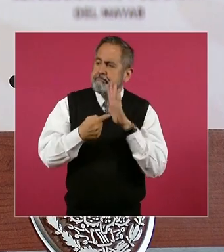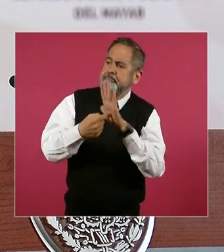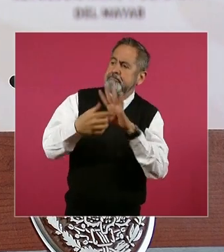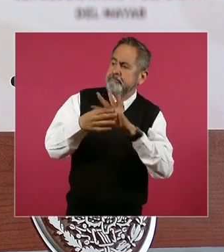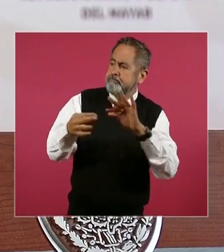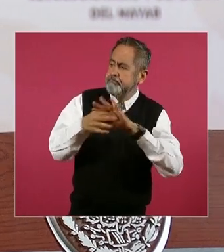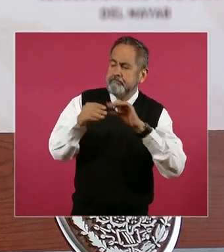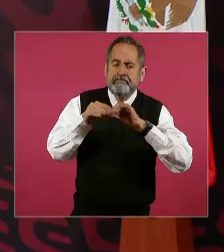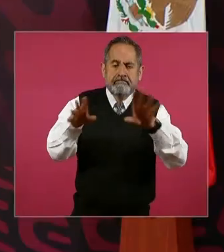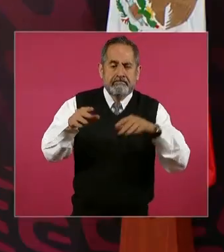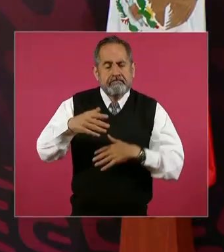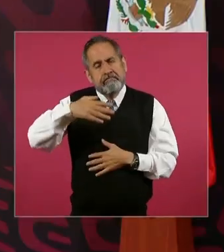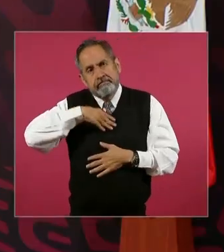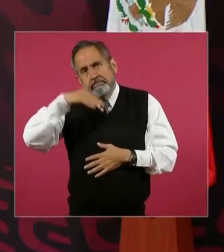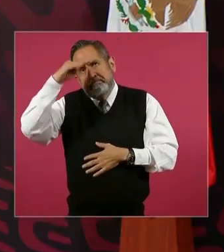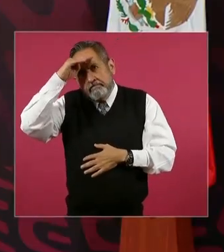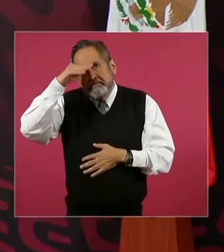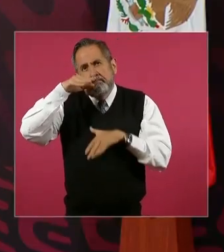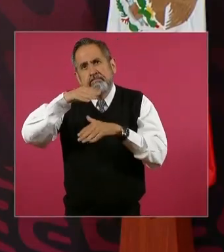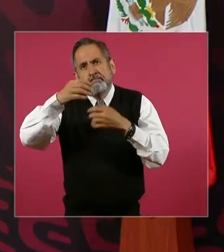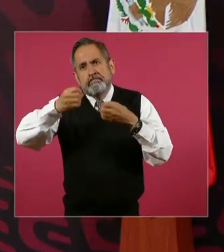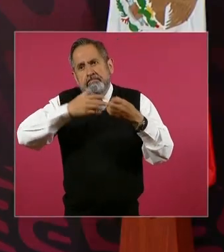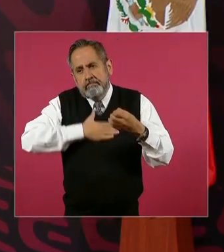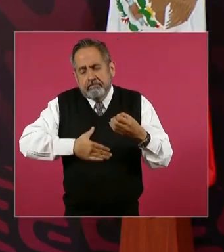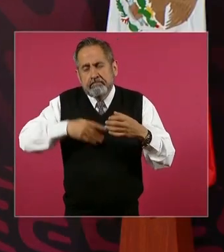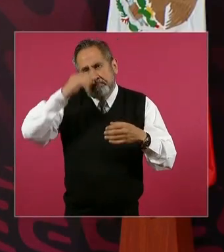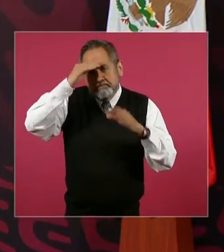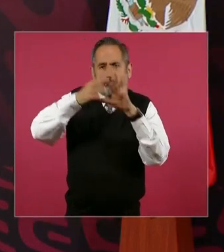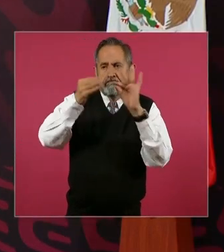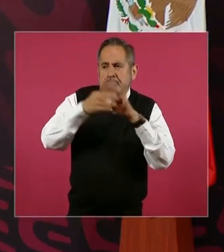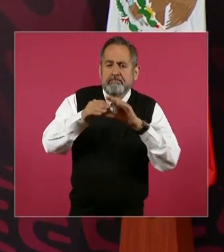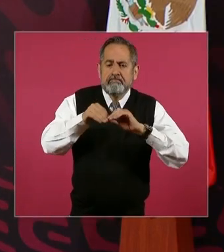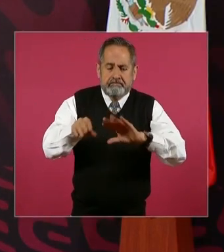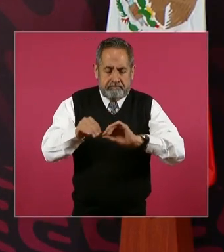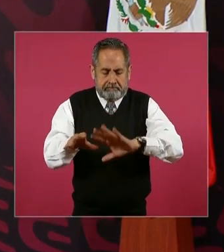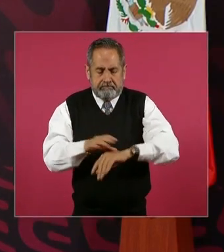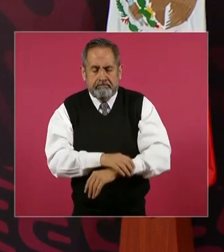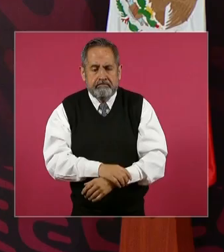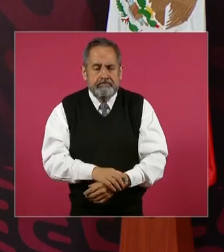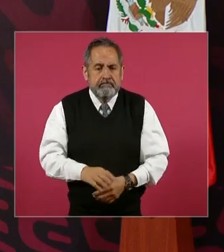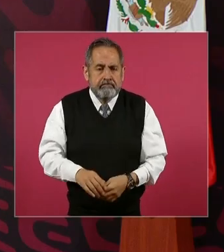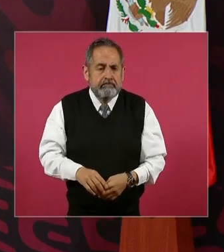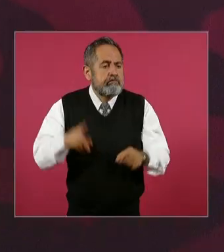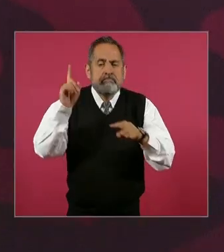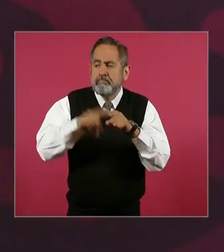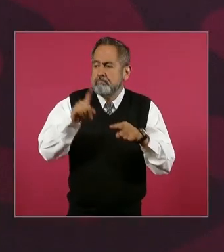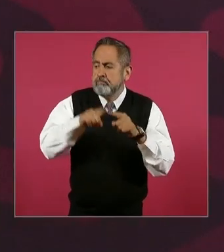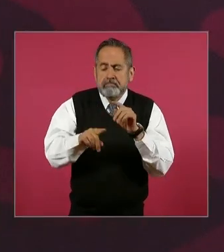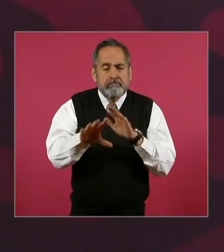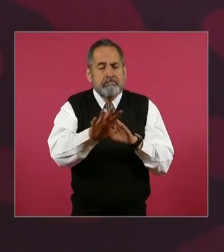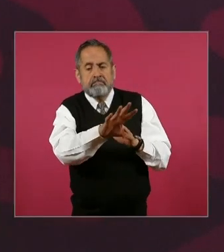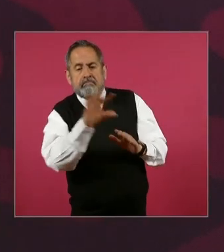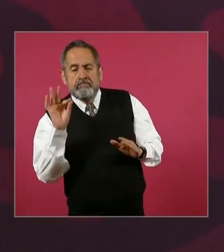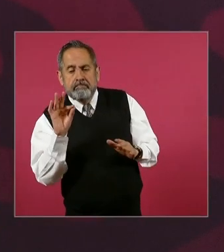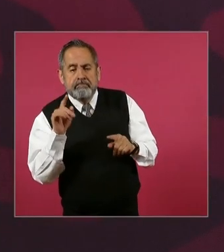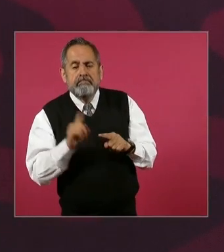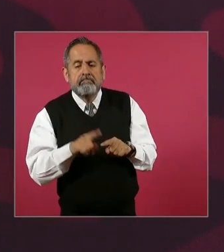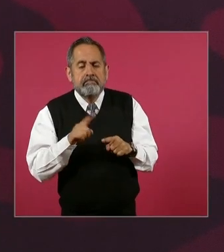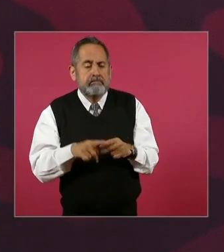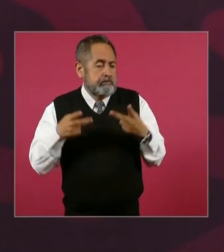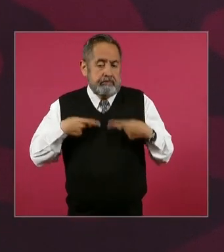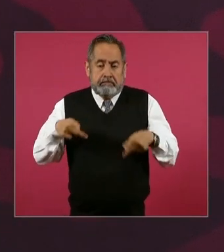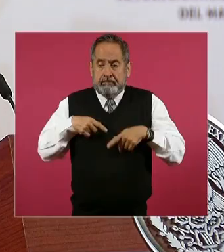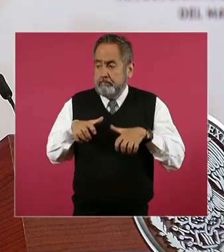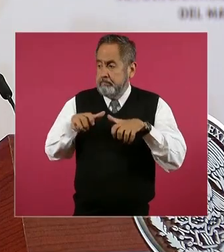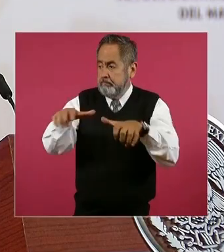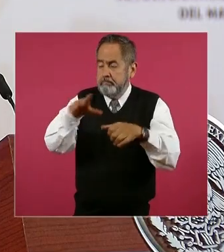Qué piensan sobre la justicia y quién los va a elegir el